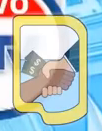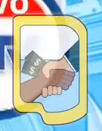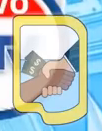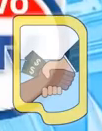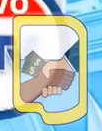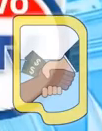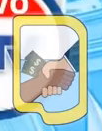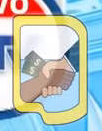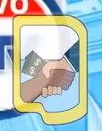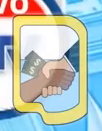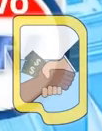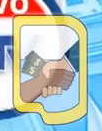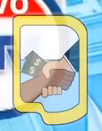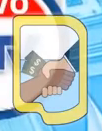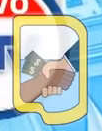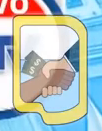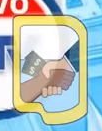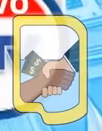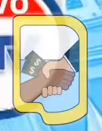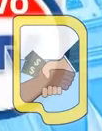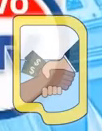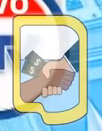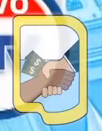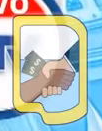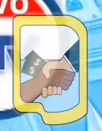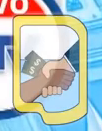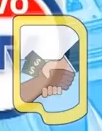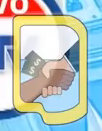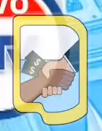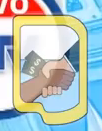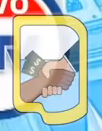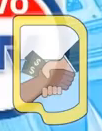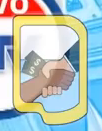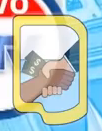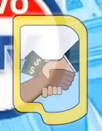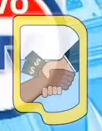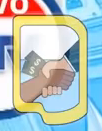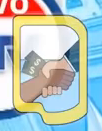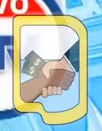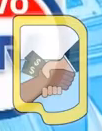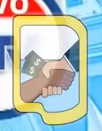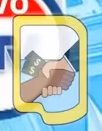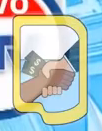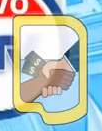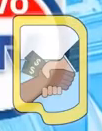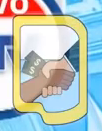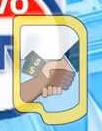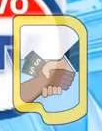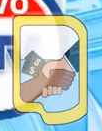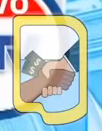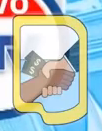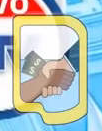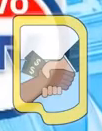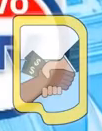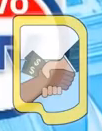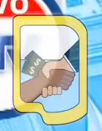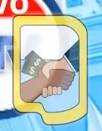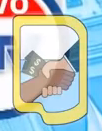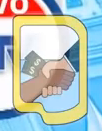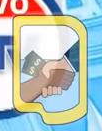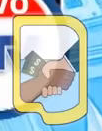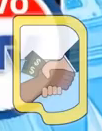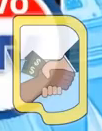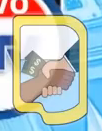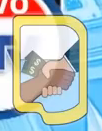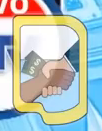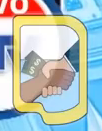seguir avanzando en pos de encontrar un camino para un potencial acuerdo que sea tanto satisfactorio para el gobierno como para